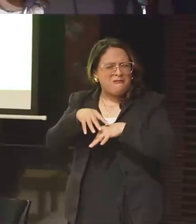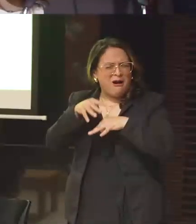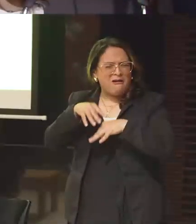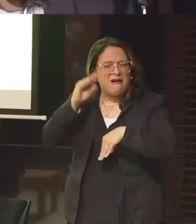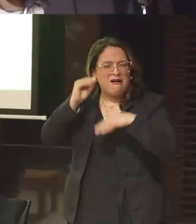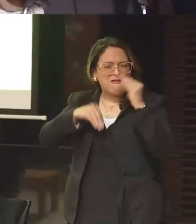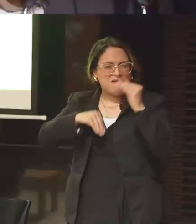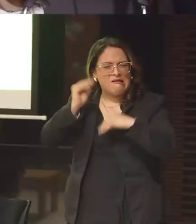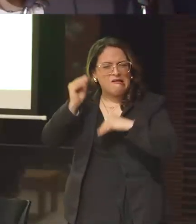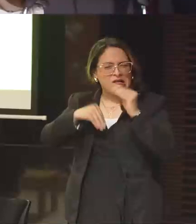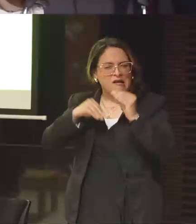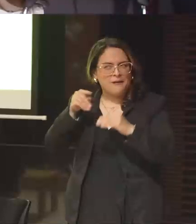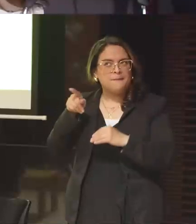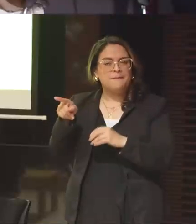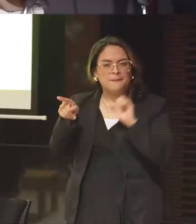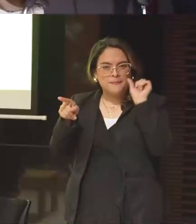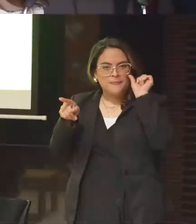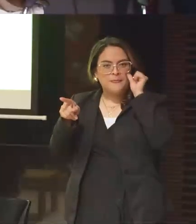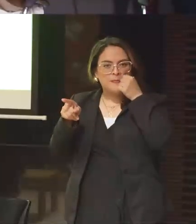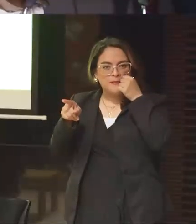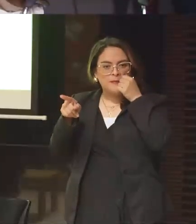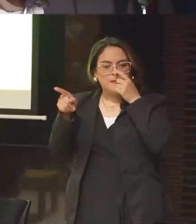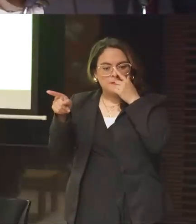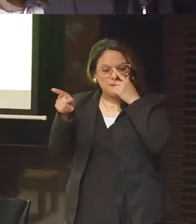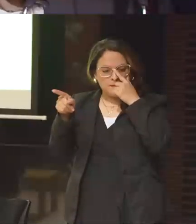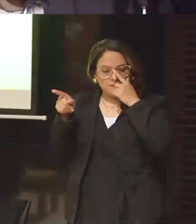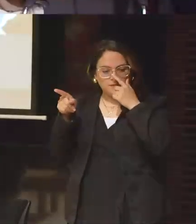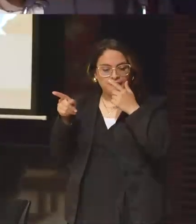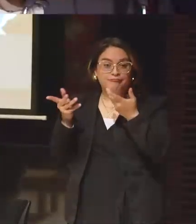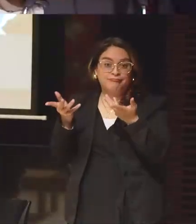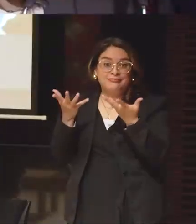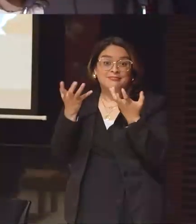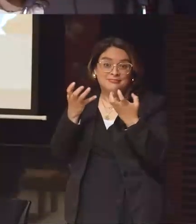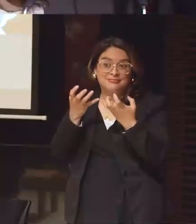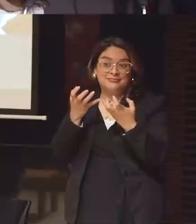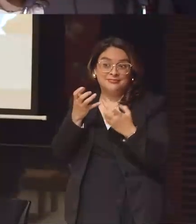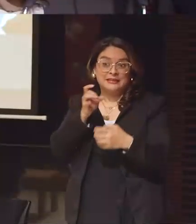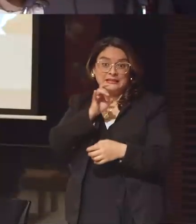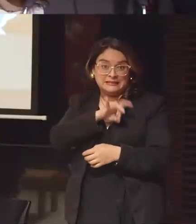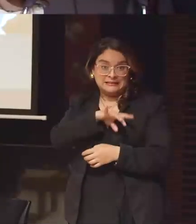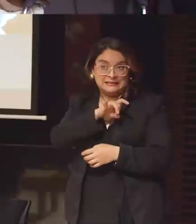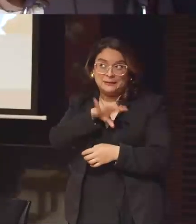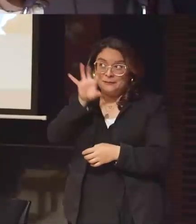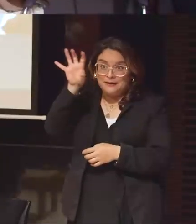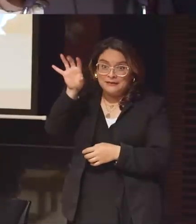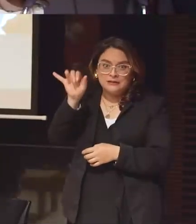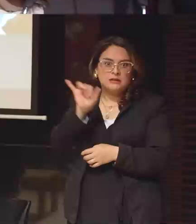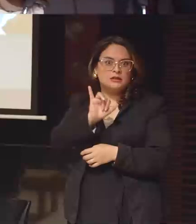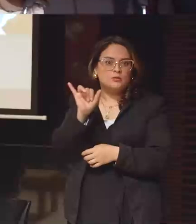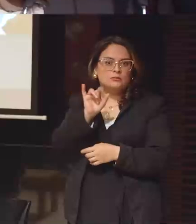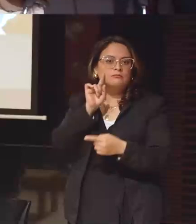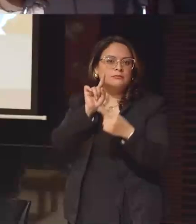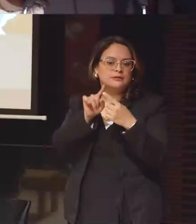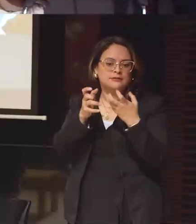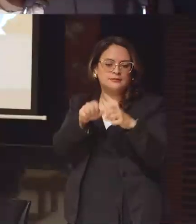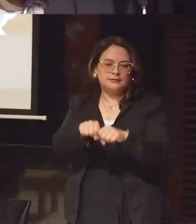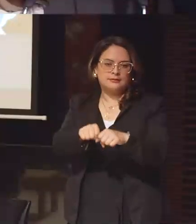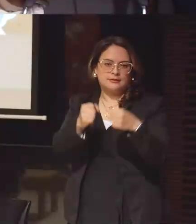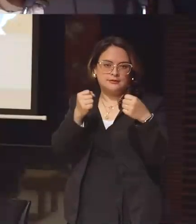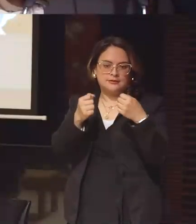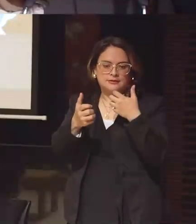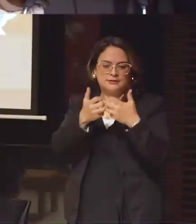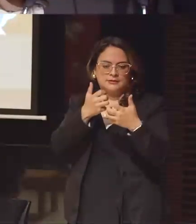había una, como le pasó a Chile, una intención de dañar el sistema de transporte y de paralizar. Y eso